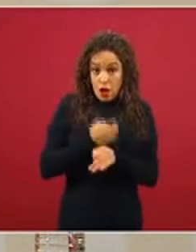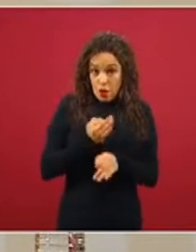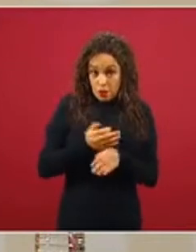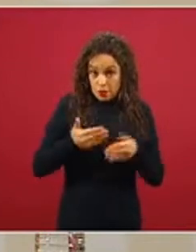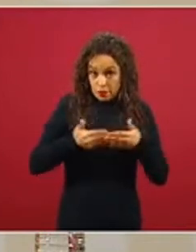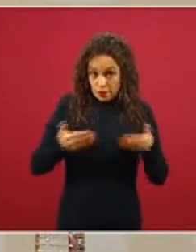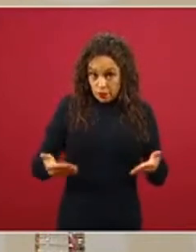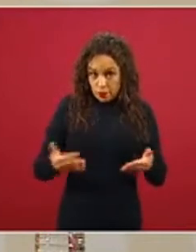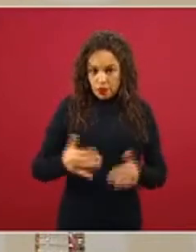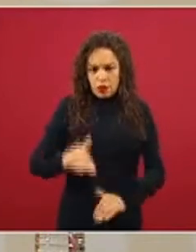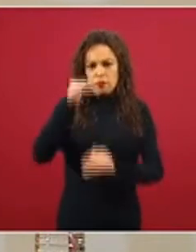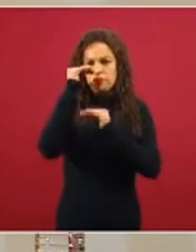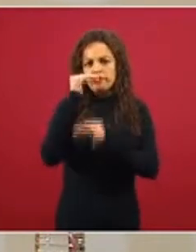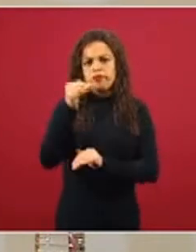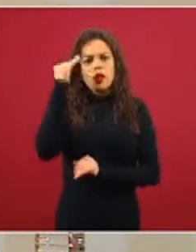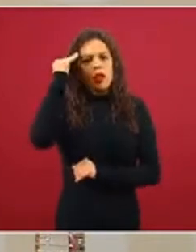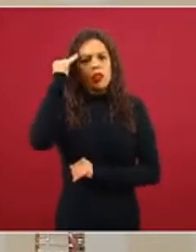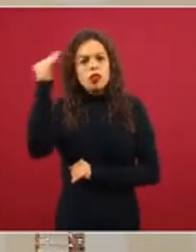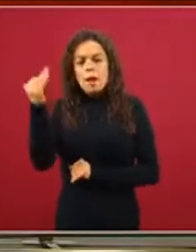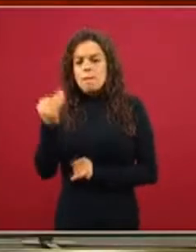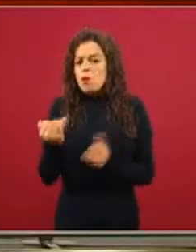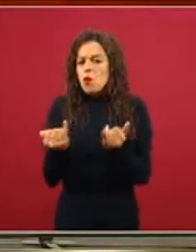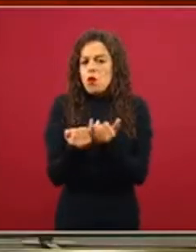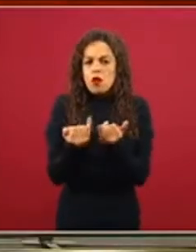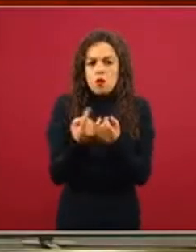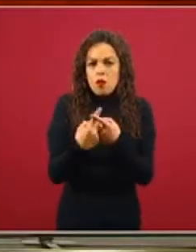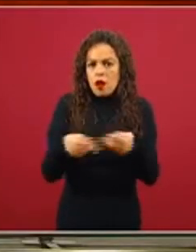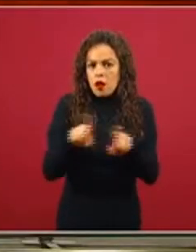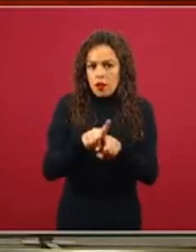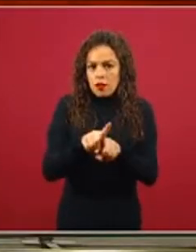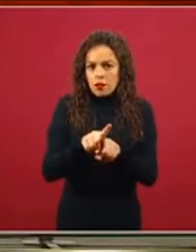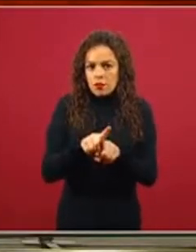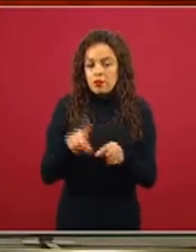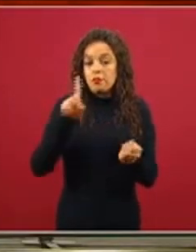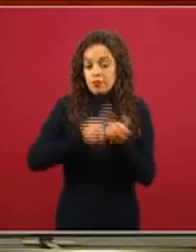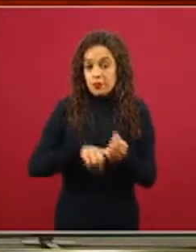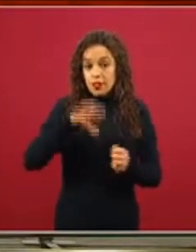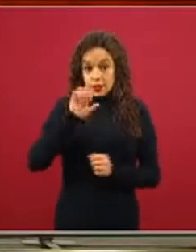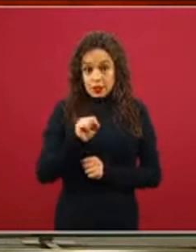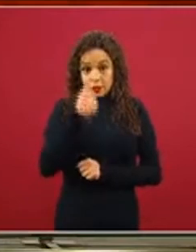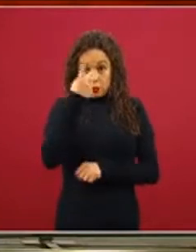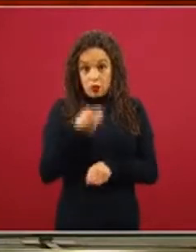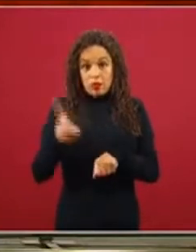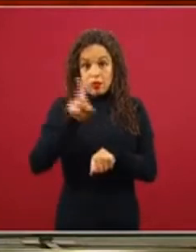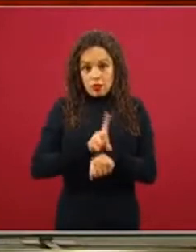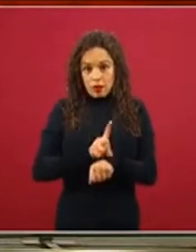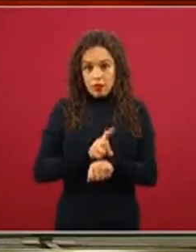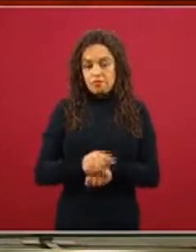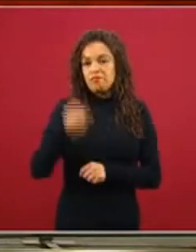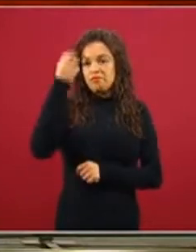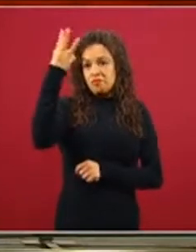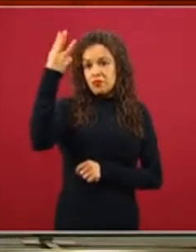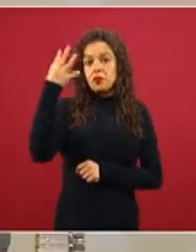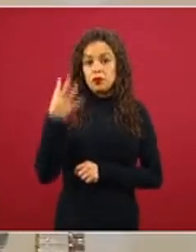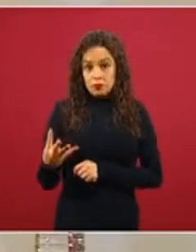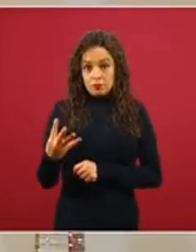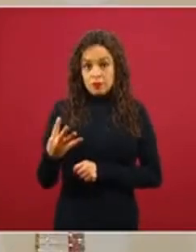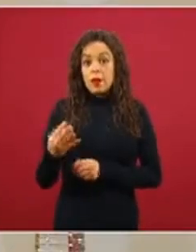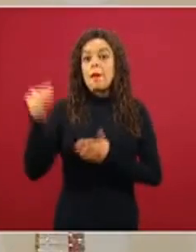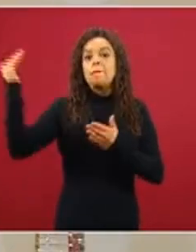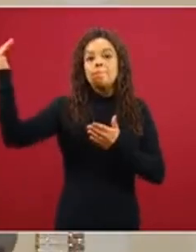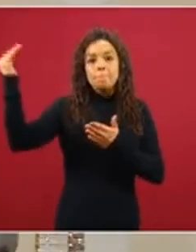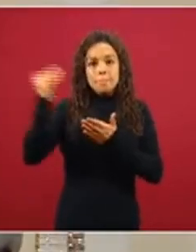igual, ayer hicimos la presentación, 61 días, tenemos 3/4 partes menos, se